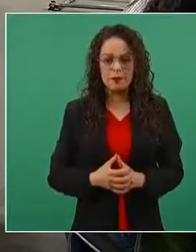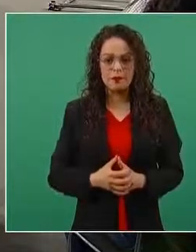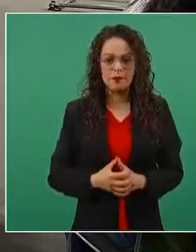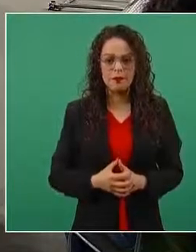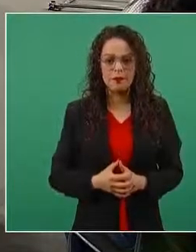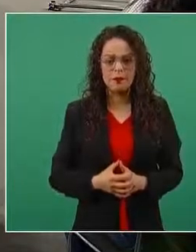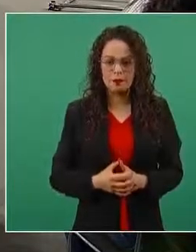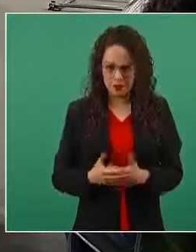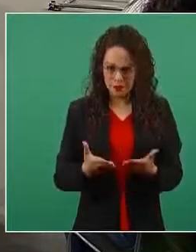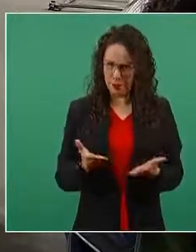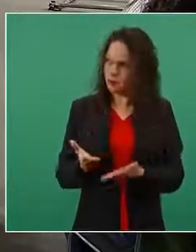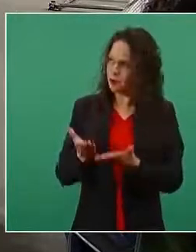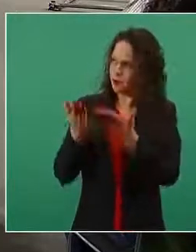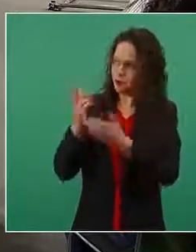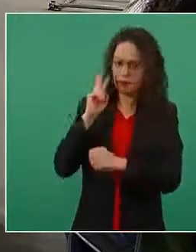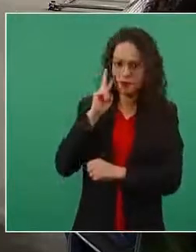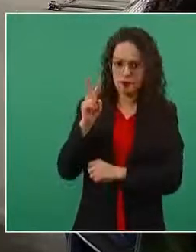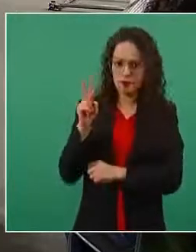O ponla.